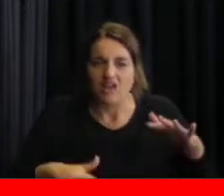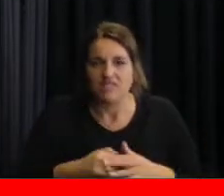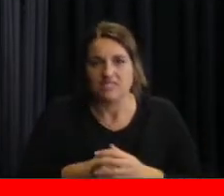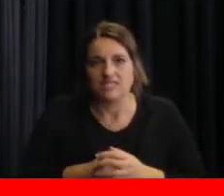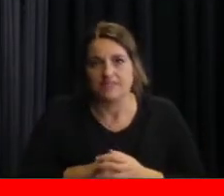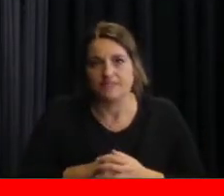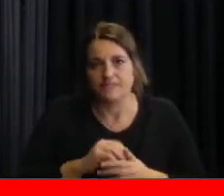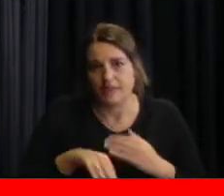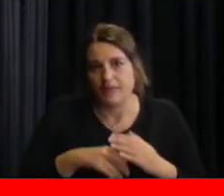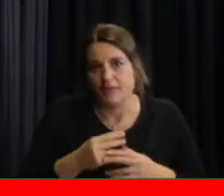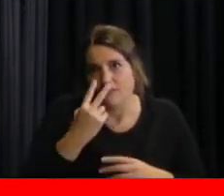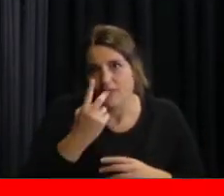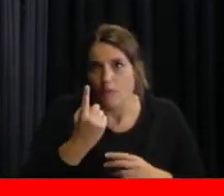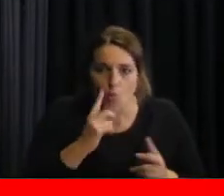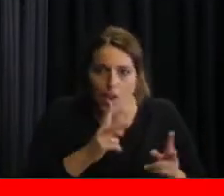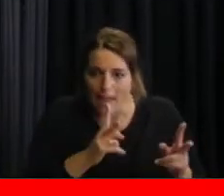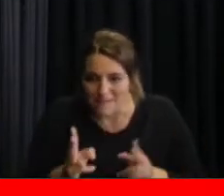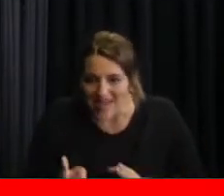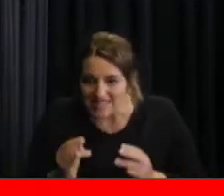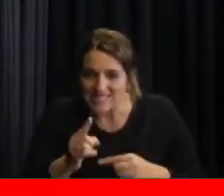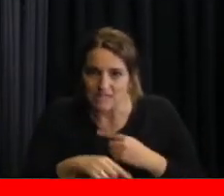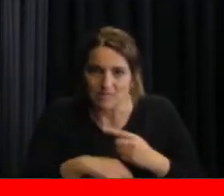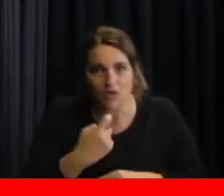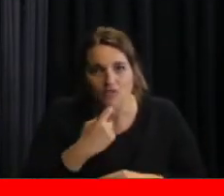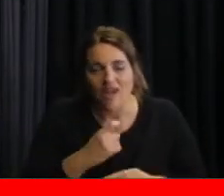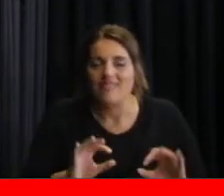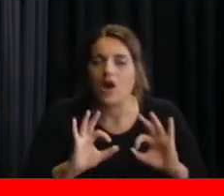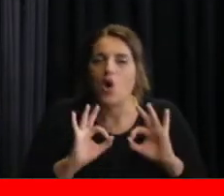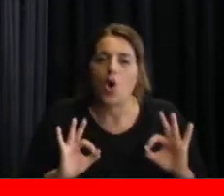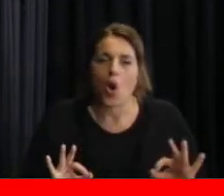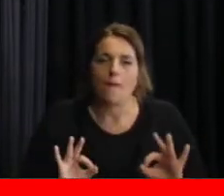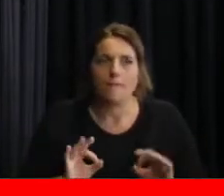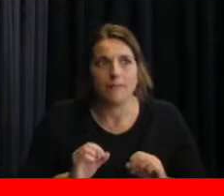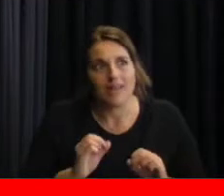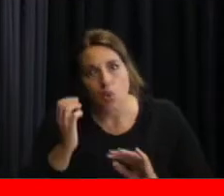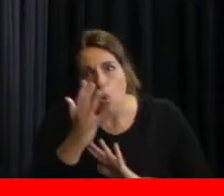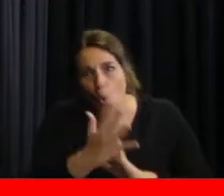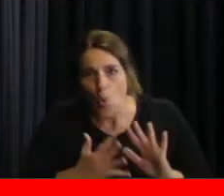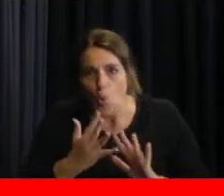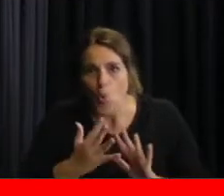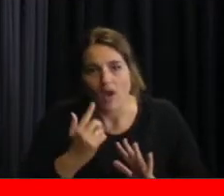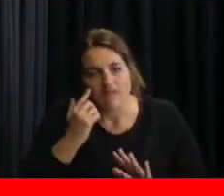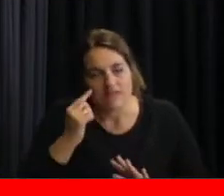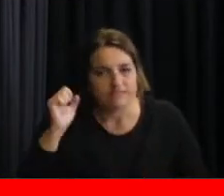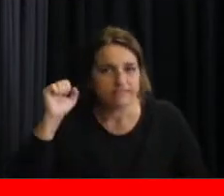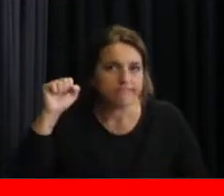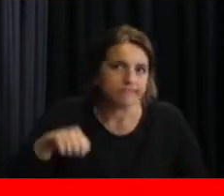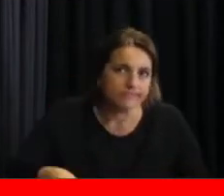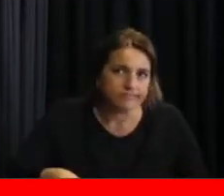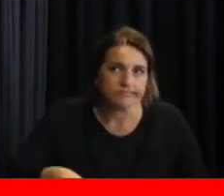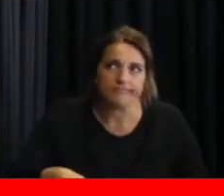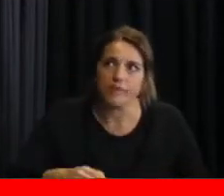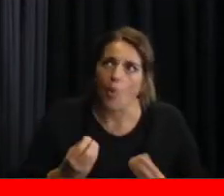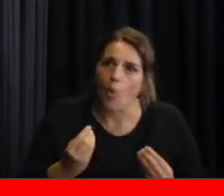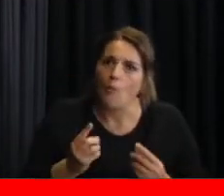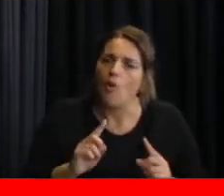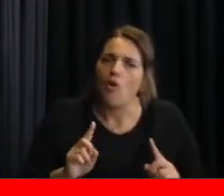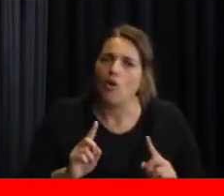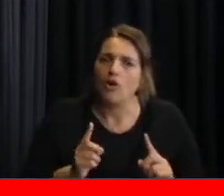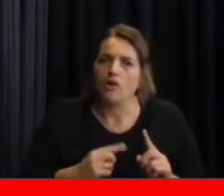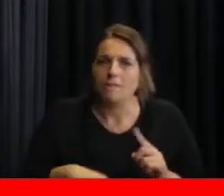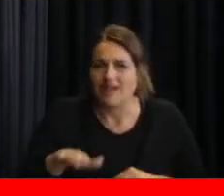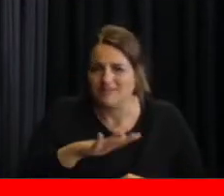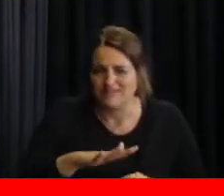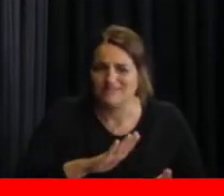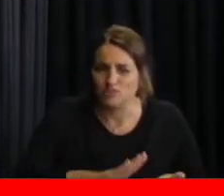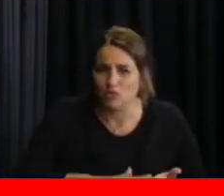la ibero y no vemos el resto y gran parte del uruguay viene mirando para el costado con esta situación de nuestros